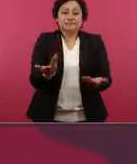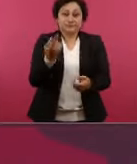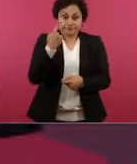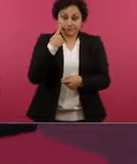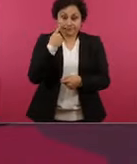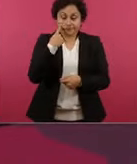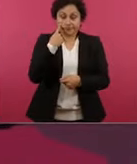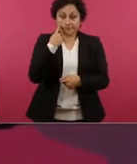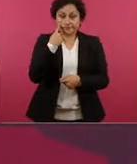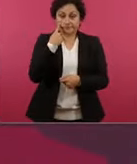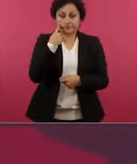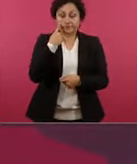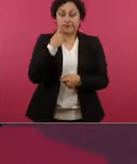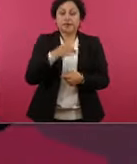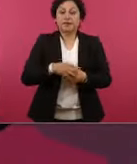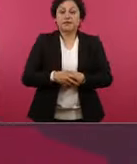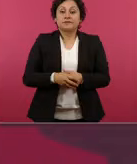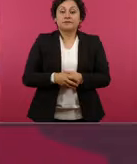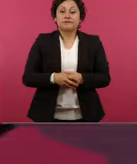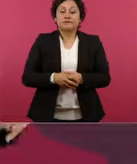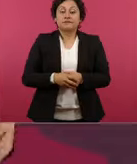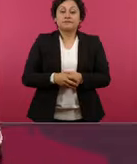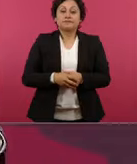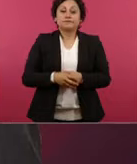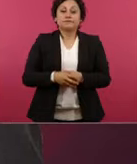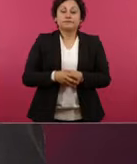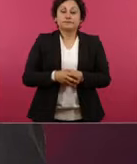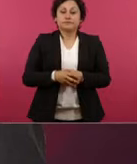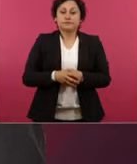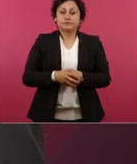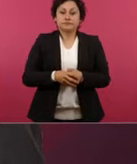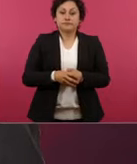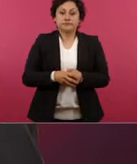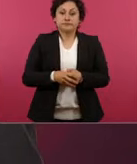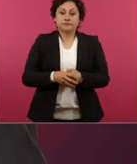coincide de que los medios